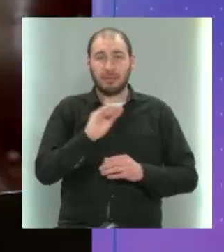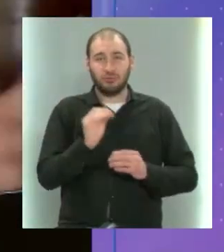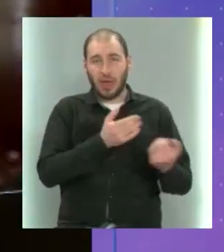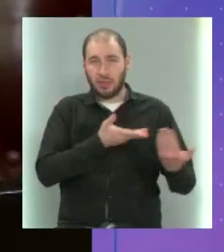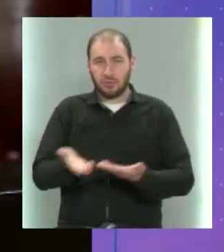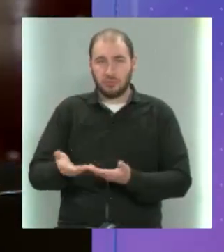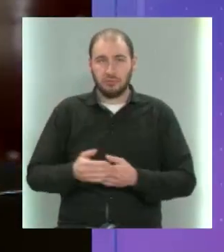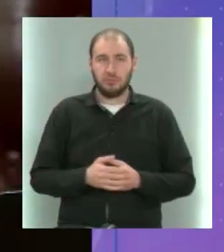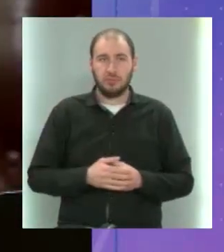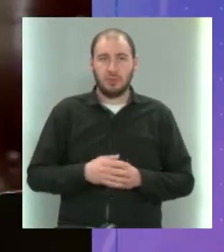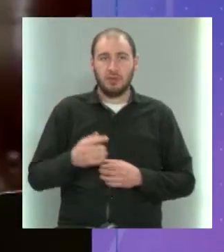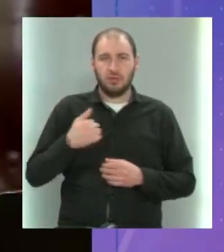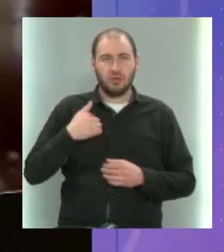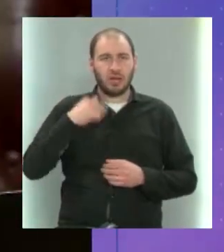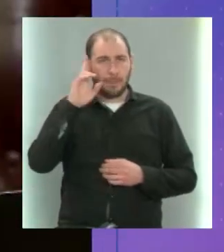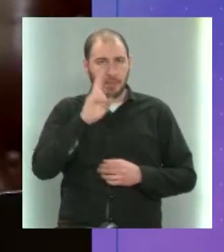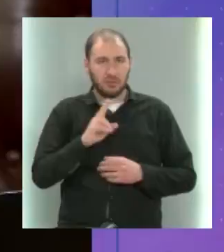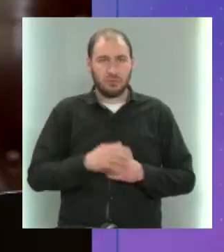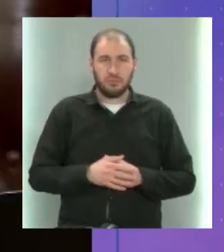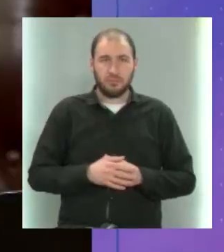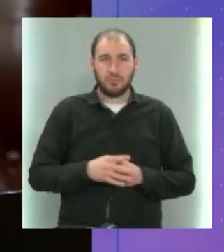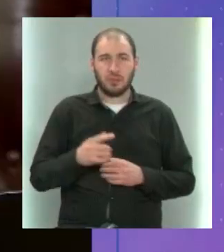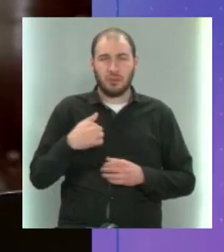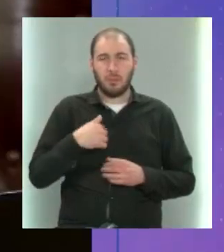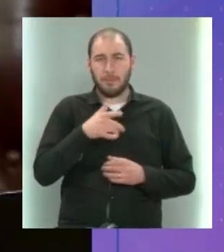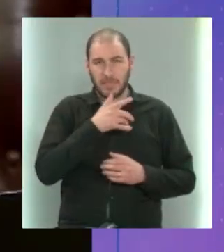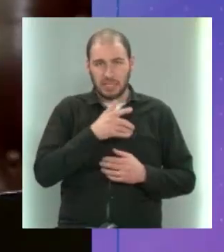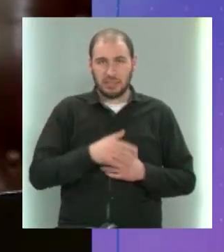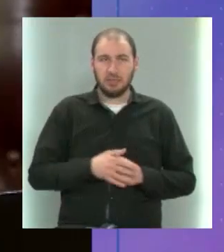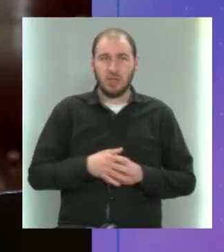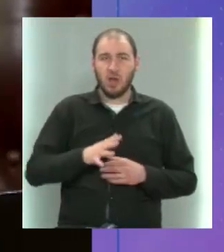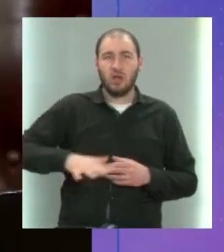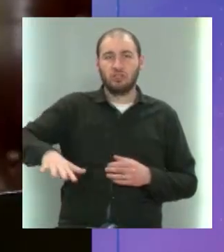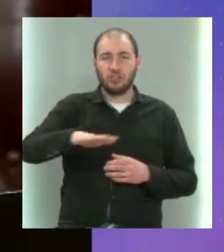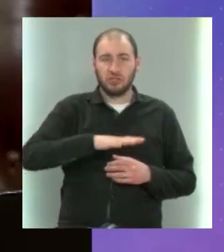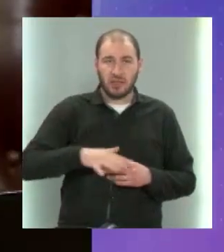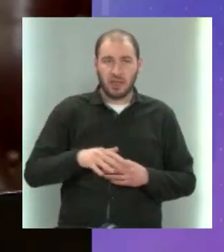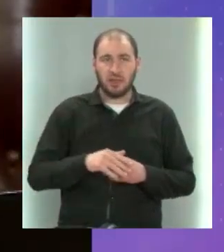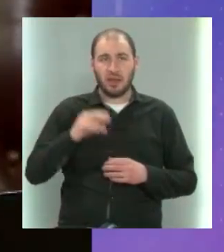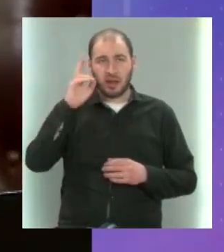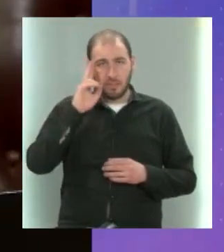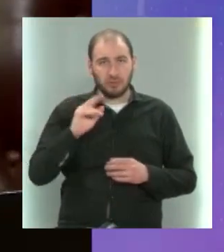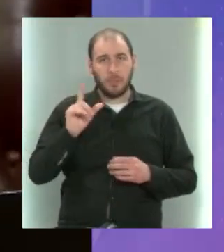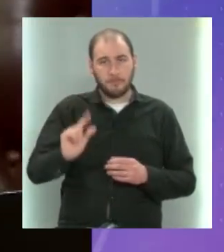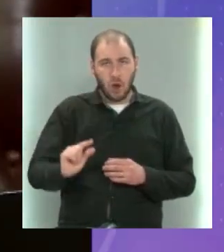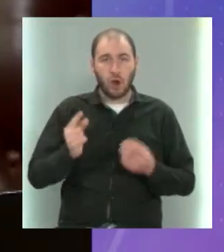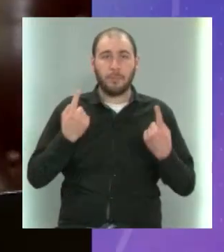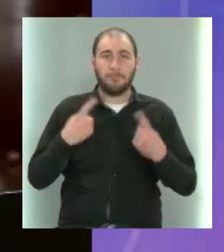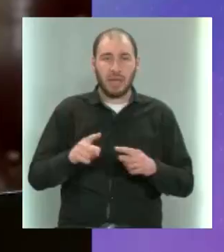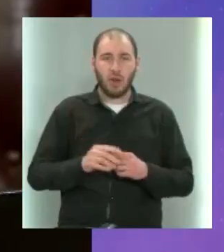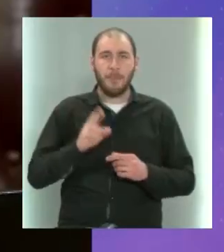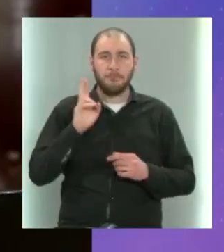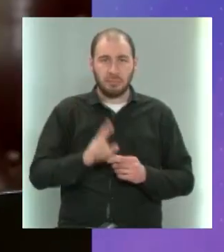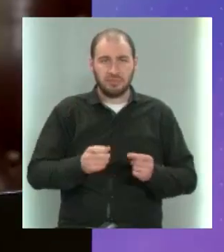diputados, yo lo respeto porque, bueno, asumo que estamos en una sociedad que todavía no nos respeta tanto, pero les da un